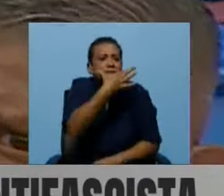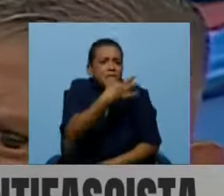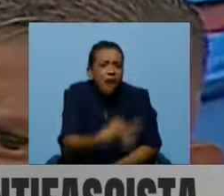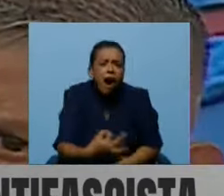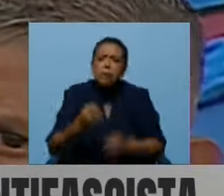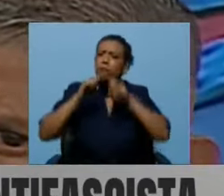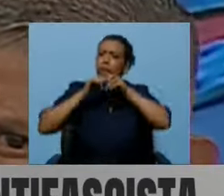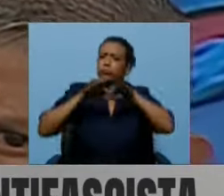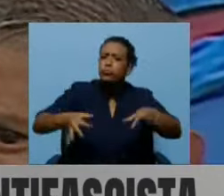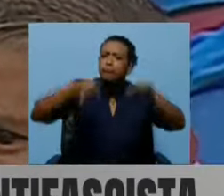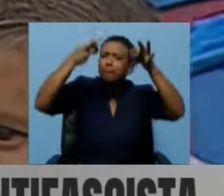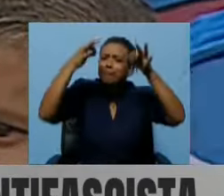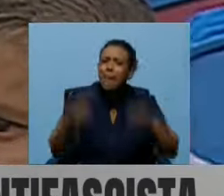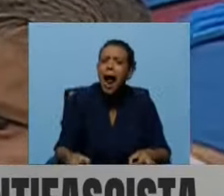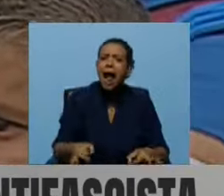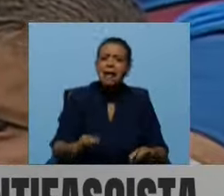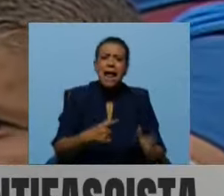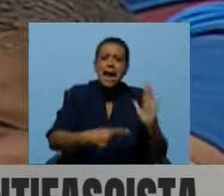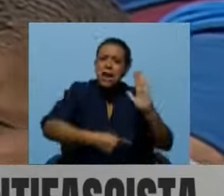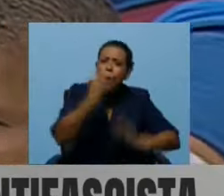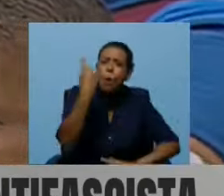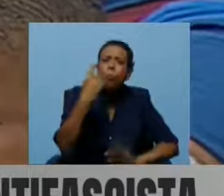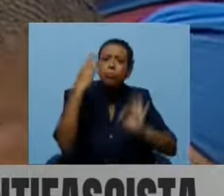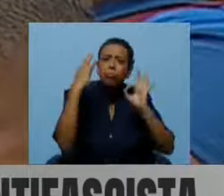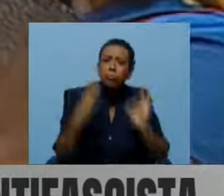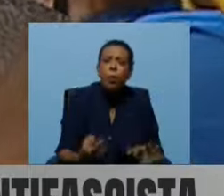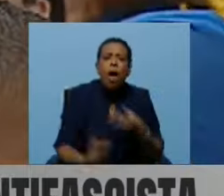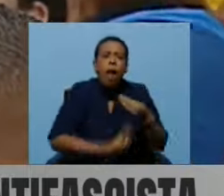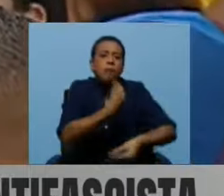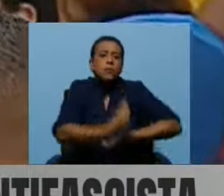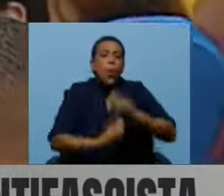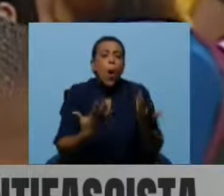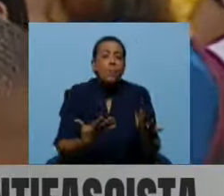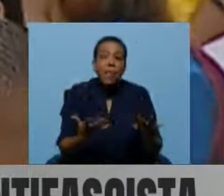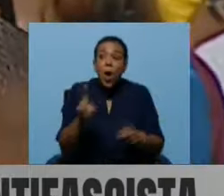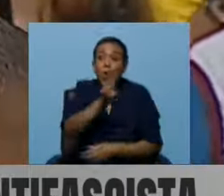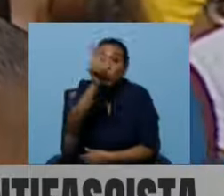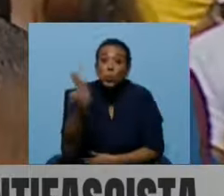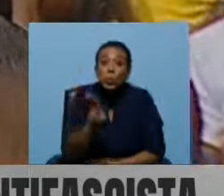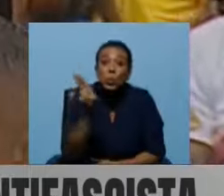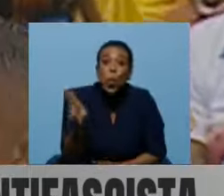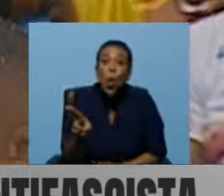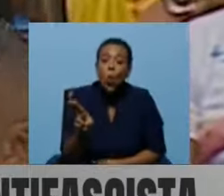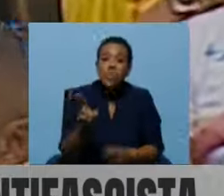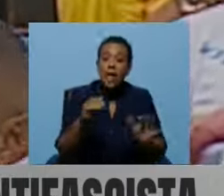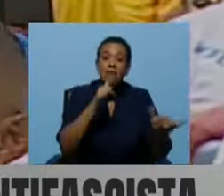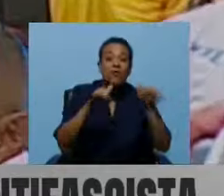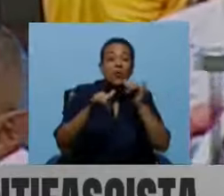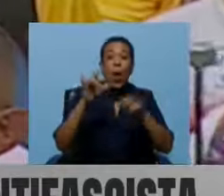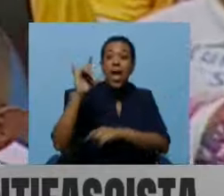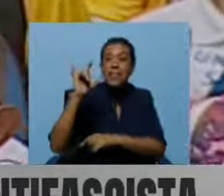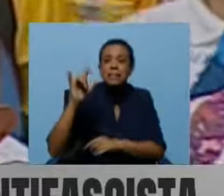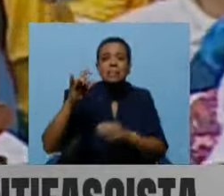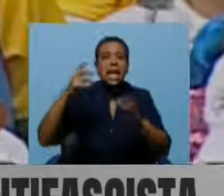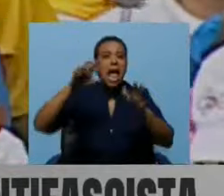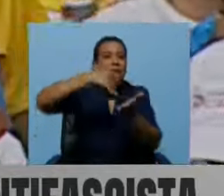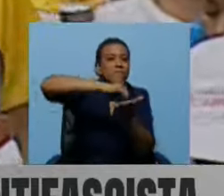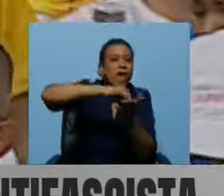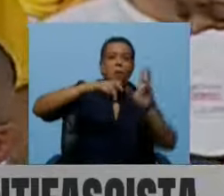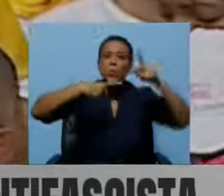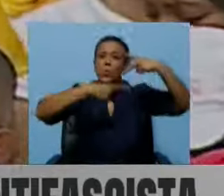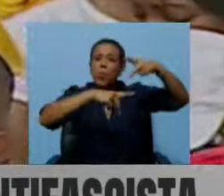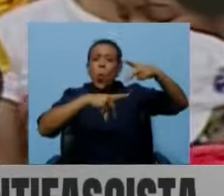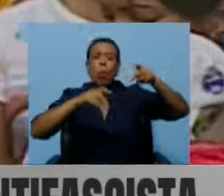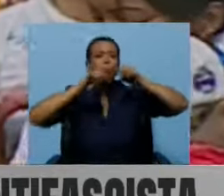y efectivas de hacerlo a utilizando las redes sociales a través de